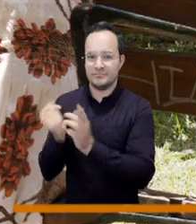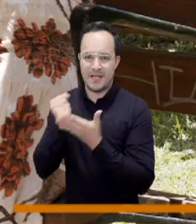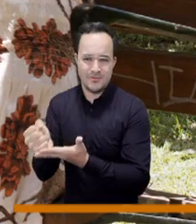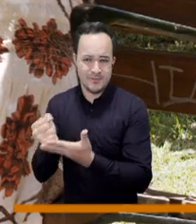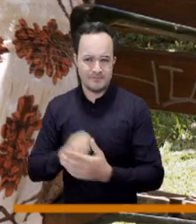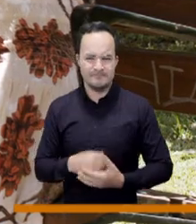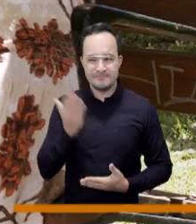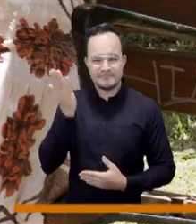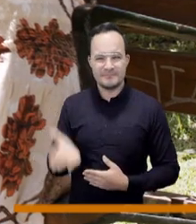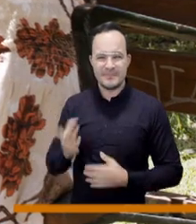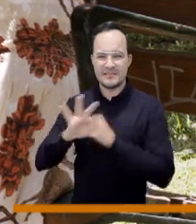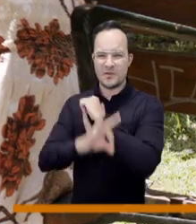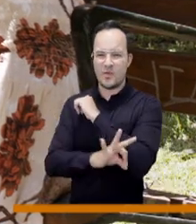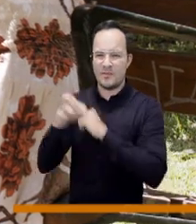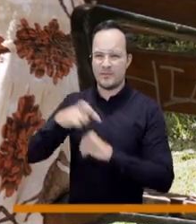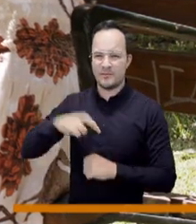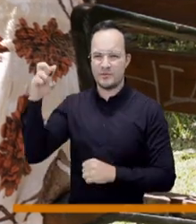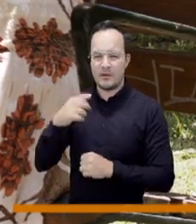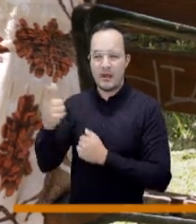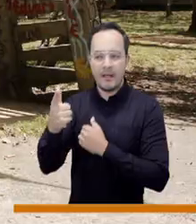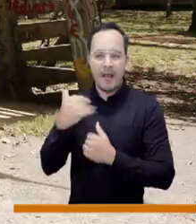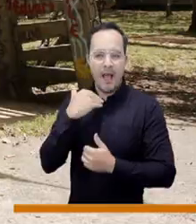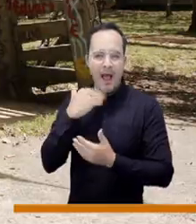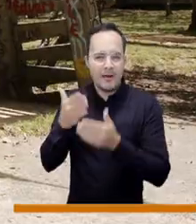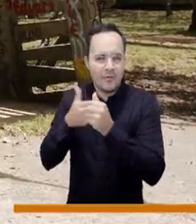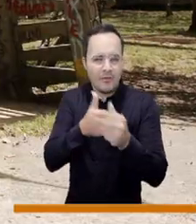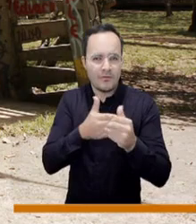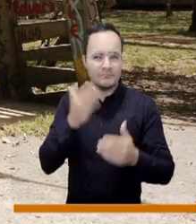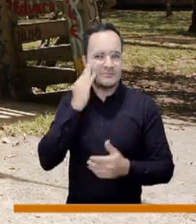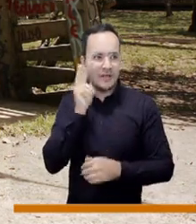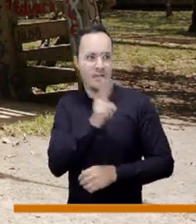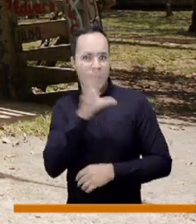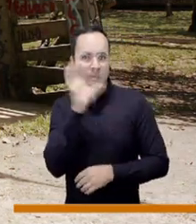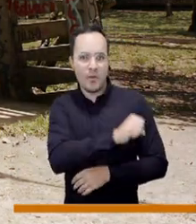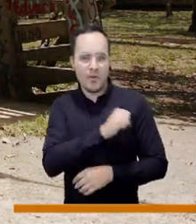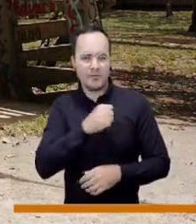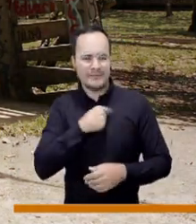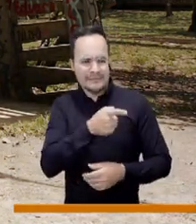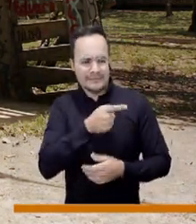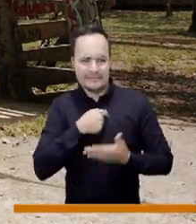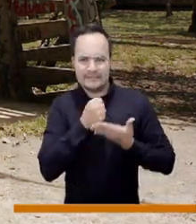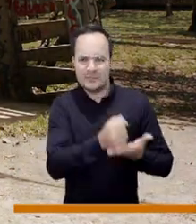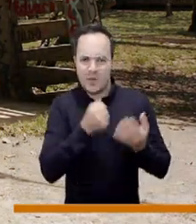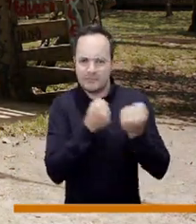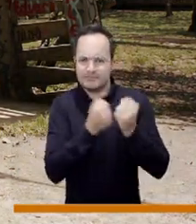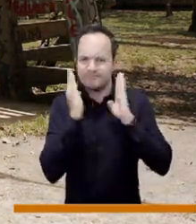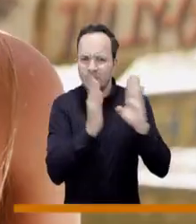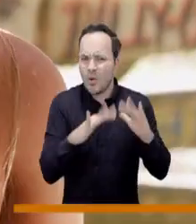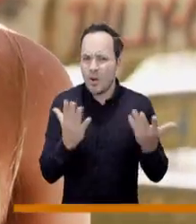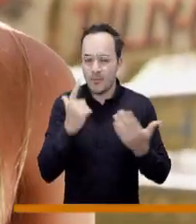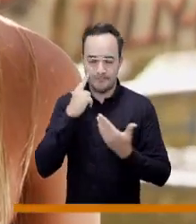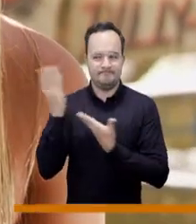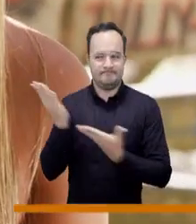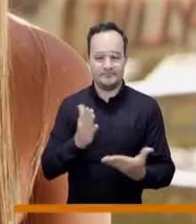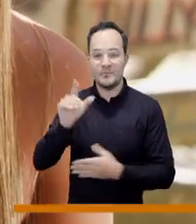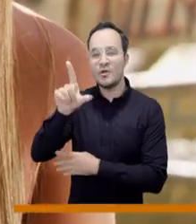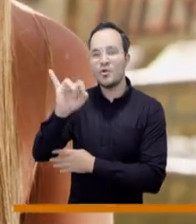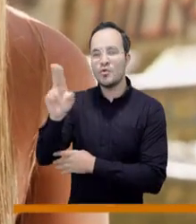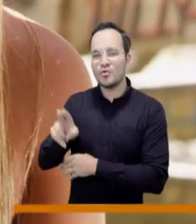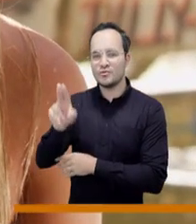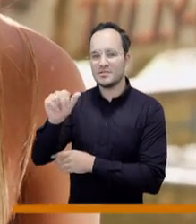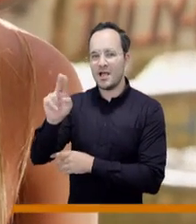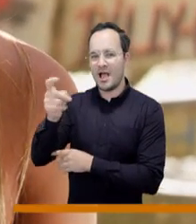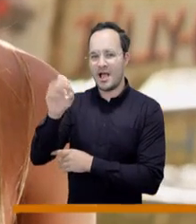explicar qué hacer cuando detectemos alguna conducta de esas cercanas. Bienvenida, Luz Ángela. Hola, muchas